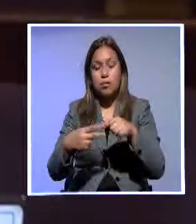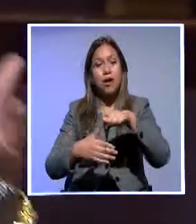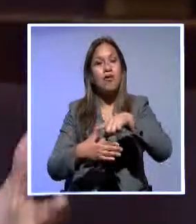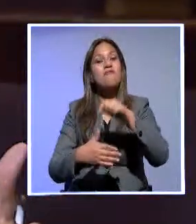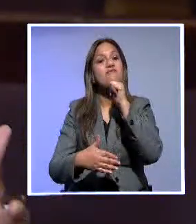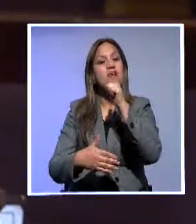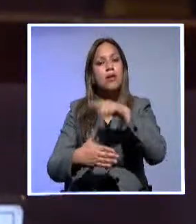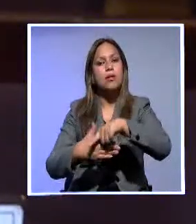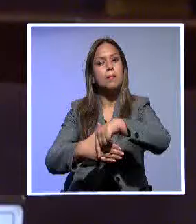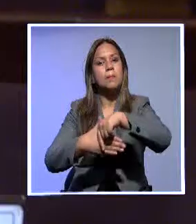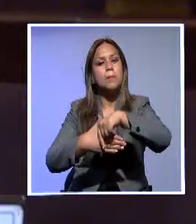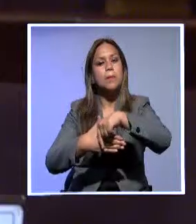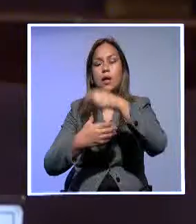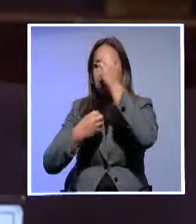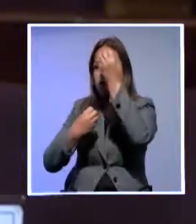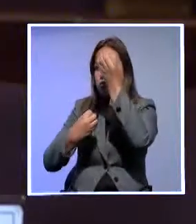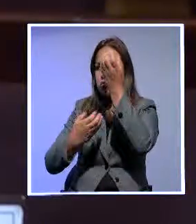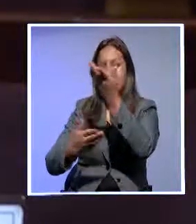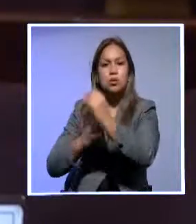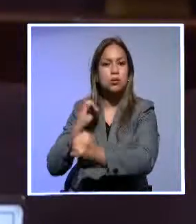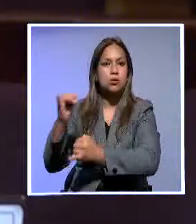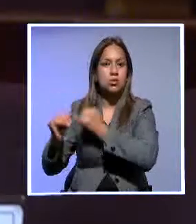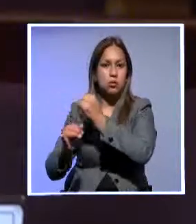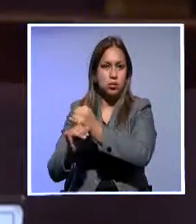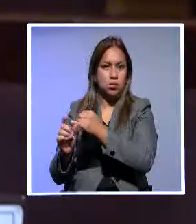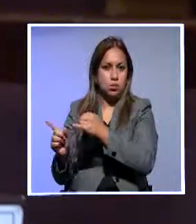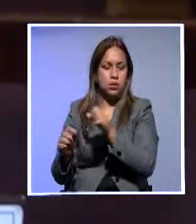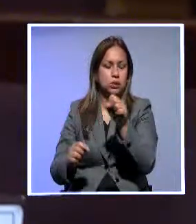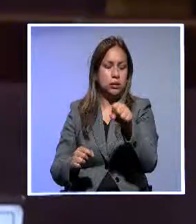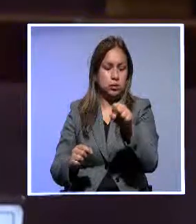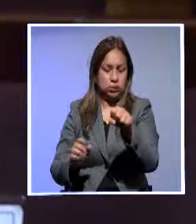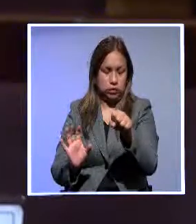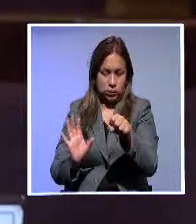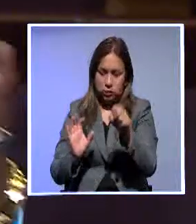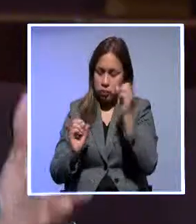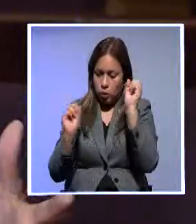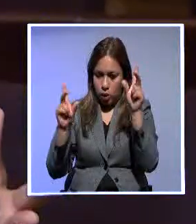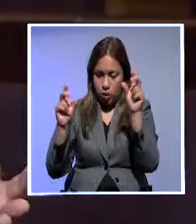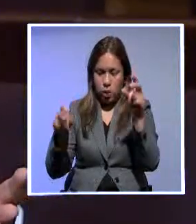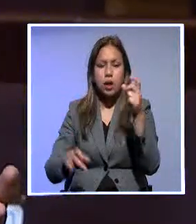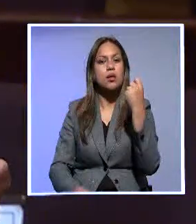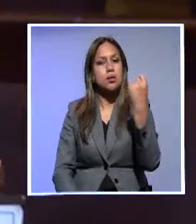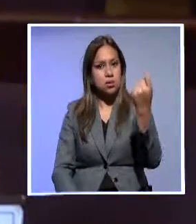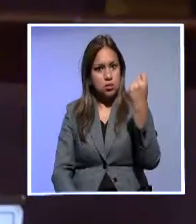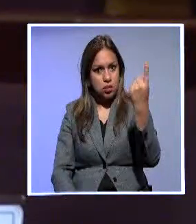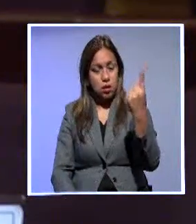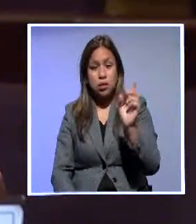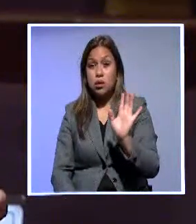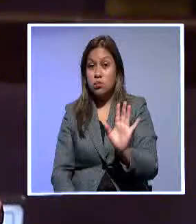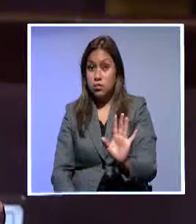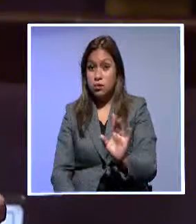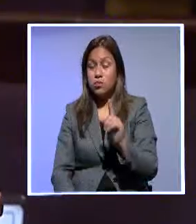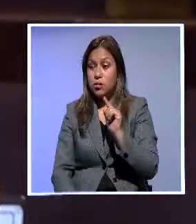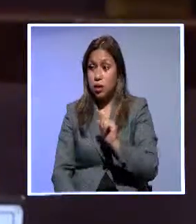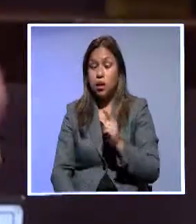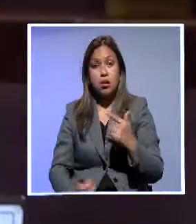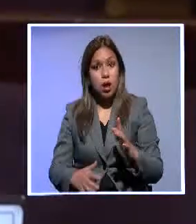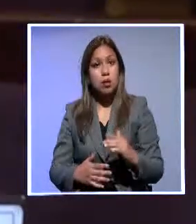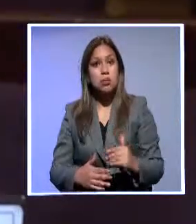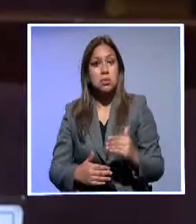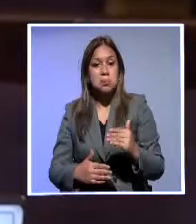remitida pero me parece que en aras de se cumplen esos procedimientos